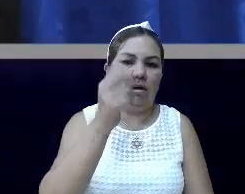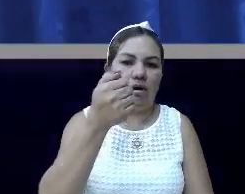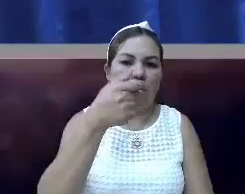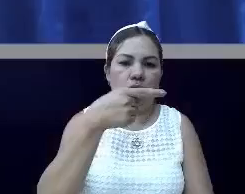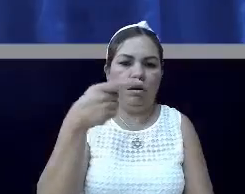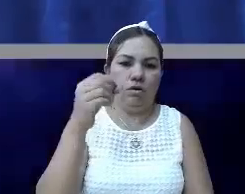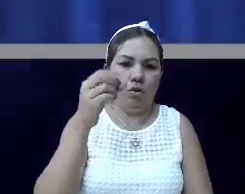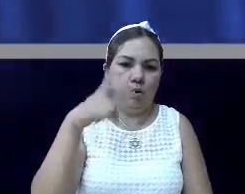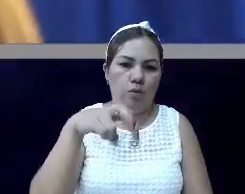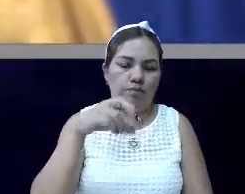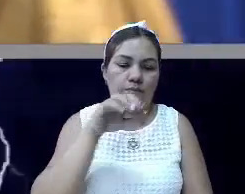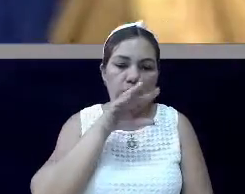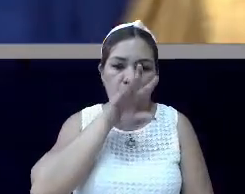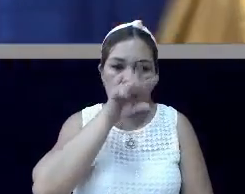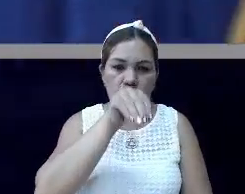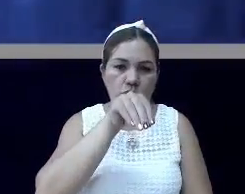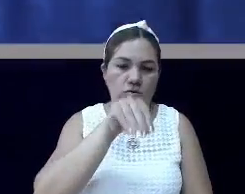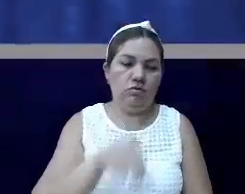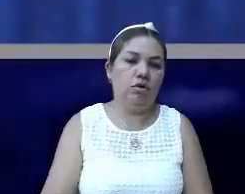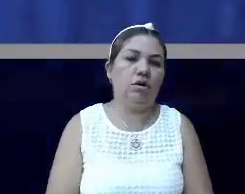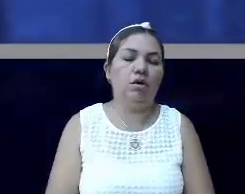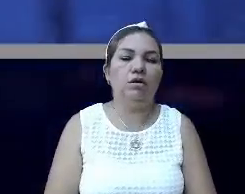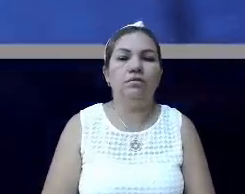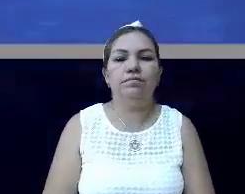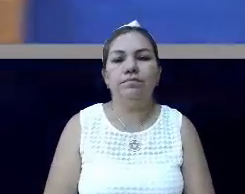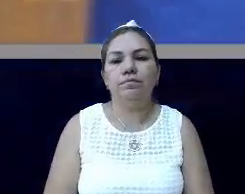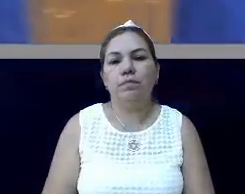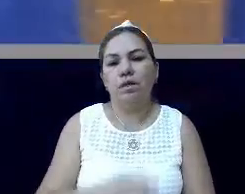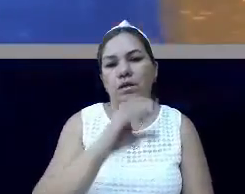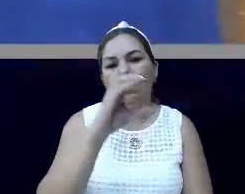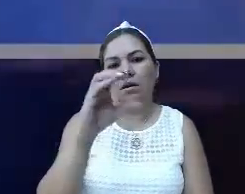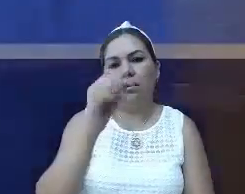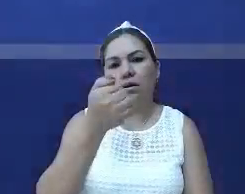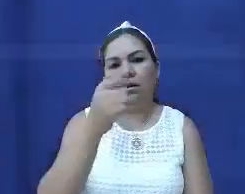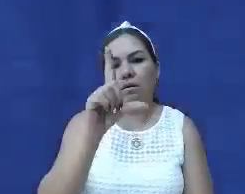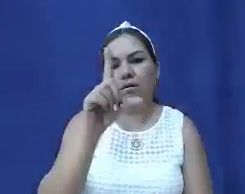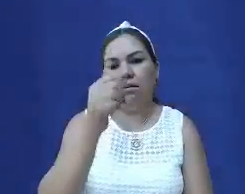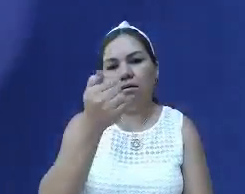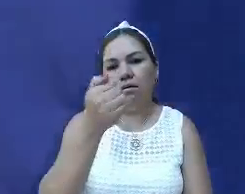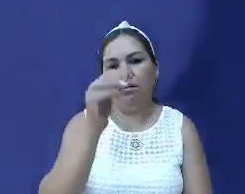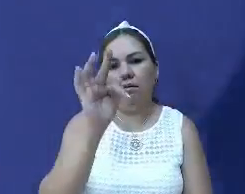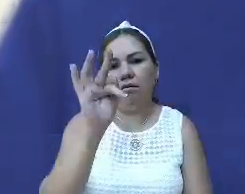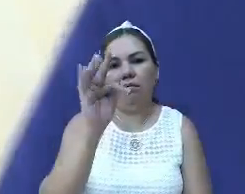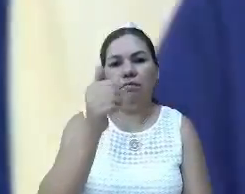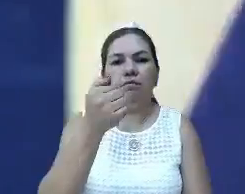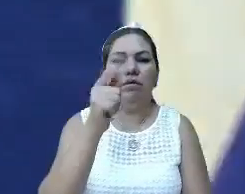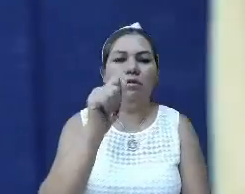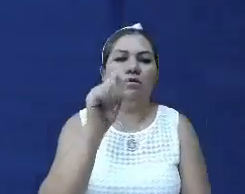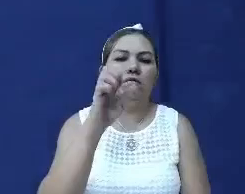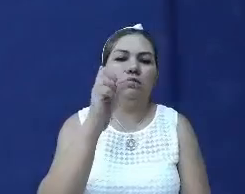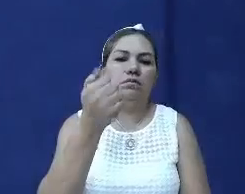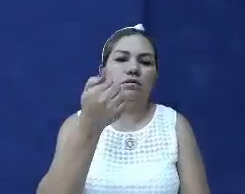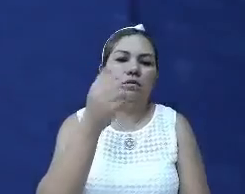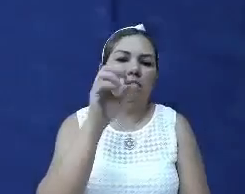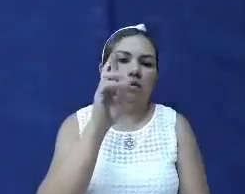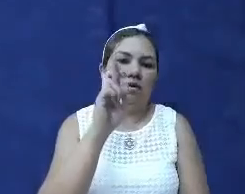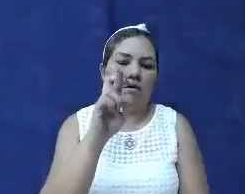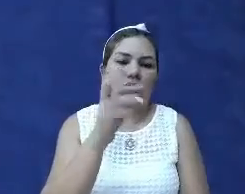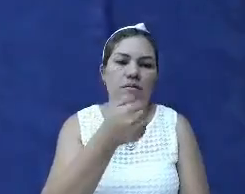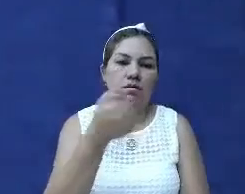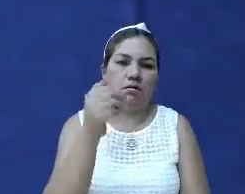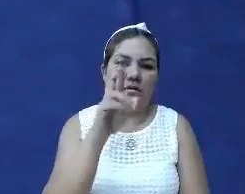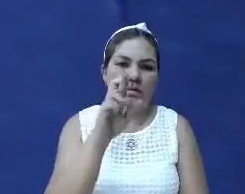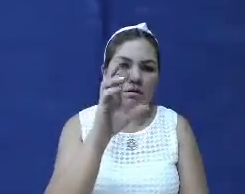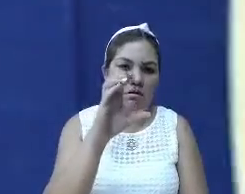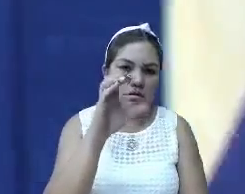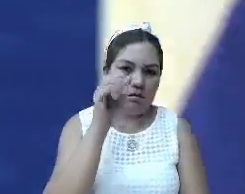Y el Señor me dijo, para calafatear el arca van a necesitar los ángeles estrategas del último tiempo, que